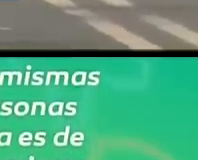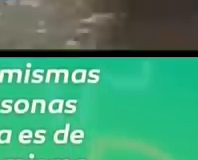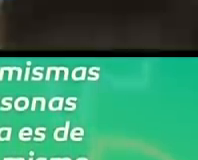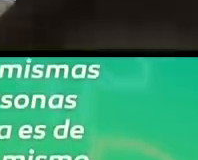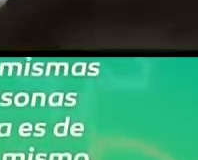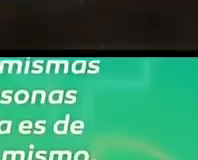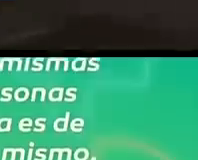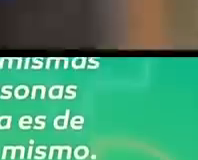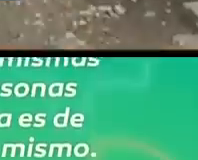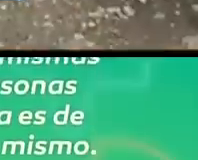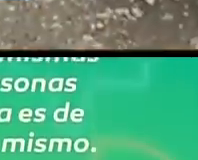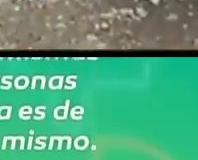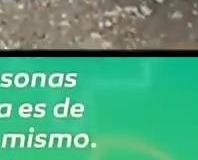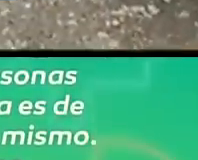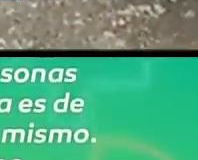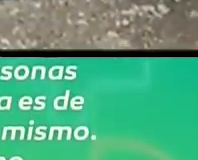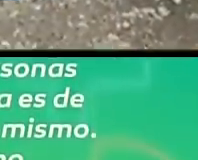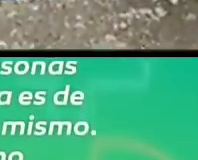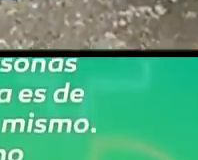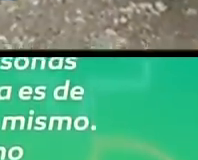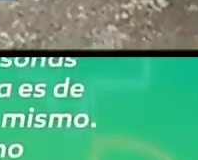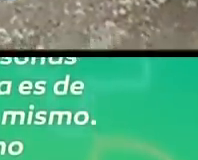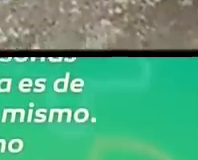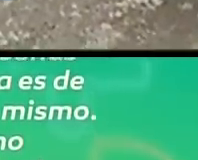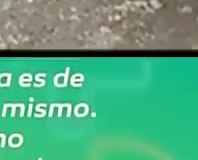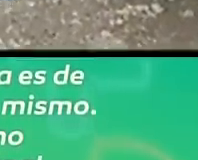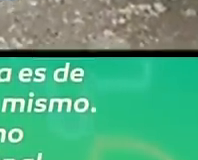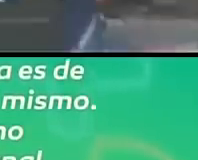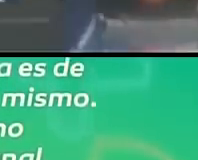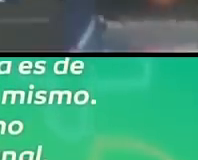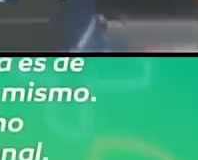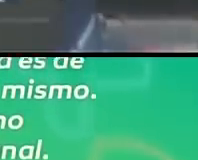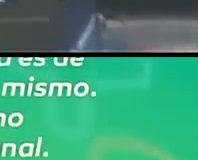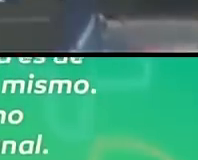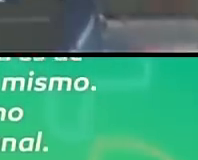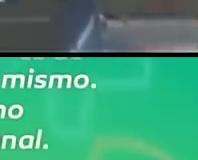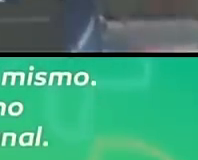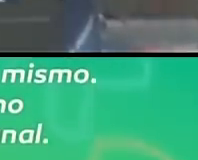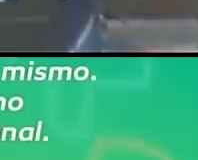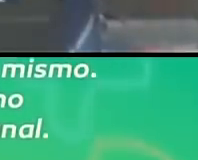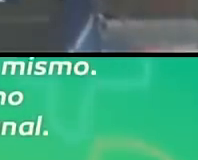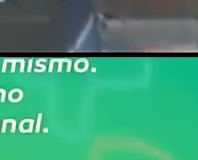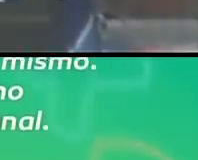Hallan una granada en un sector de Guayaquil.